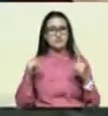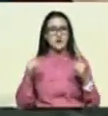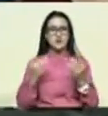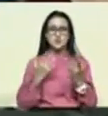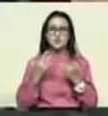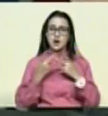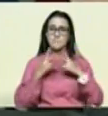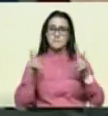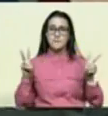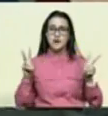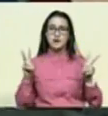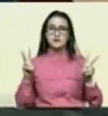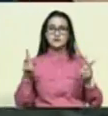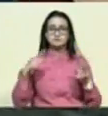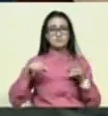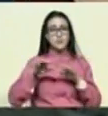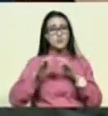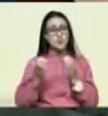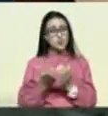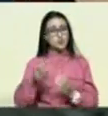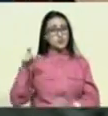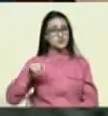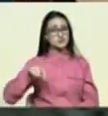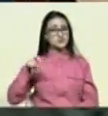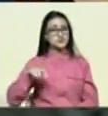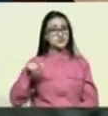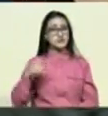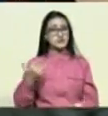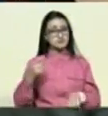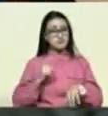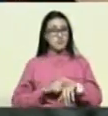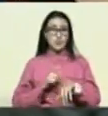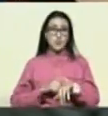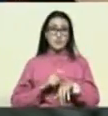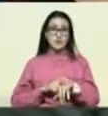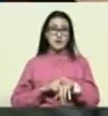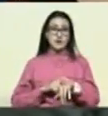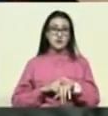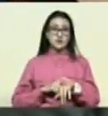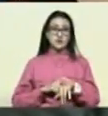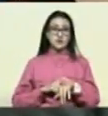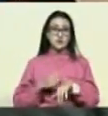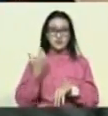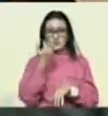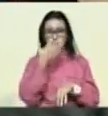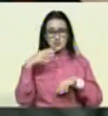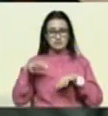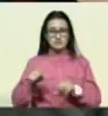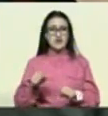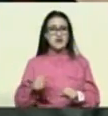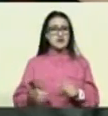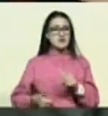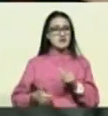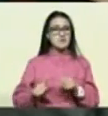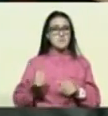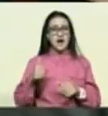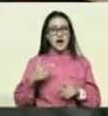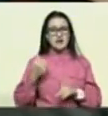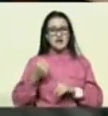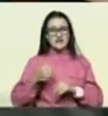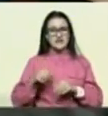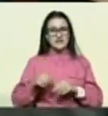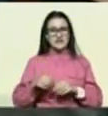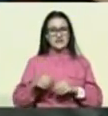pacífica, algo que necesita el mundo justamente en estos momentos cuando los poderes imperiales amenazan con más guerra. Nosotros decimos